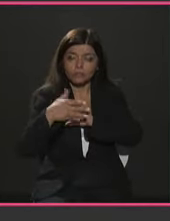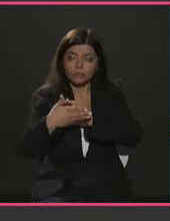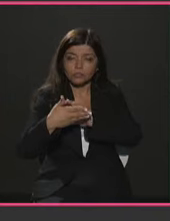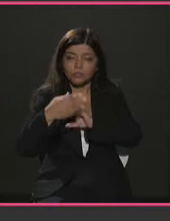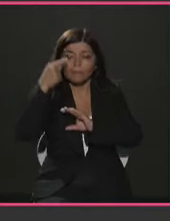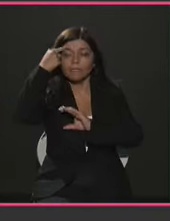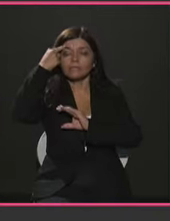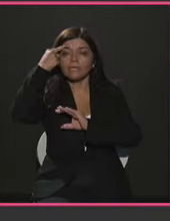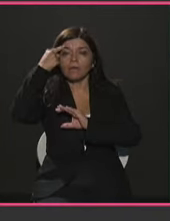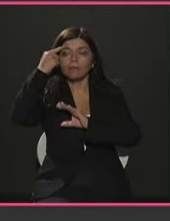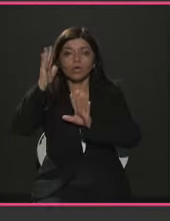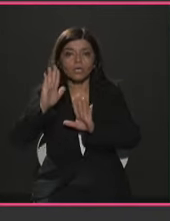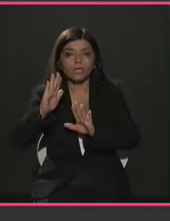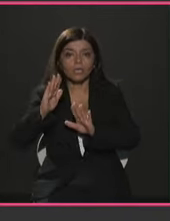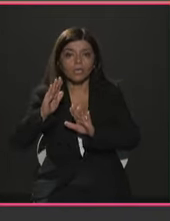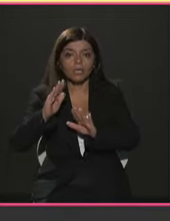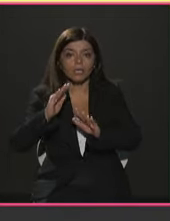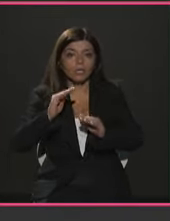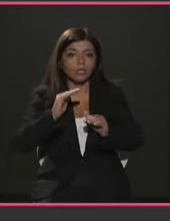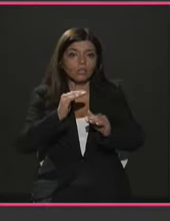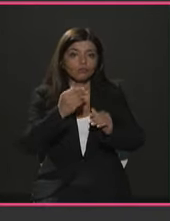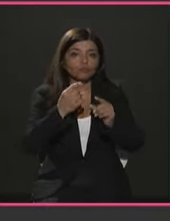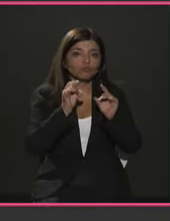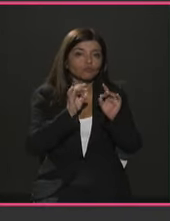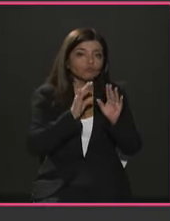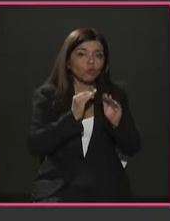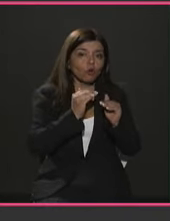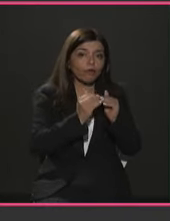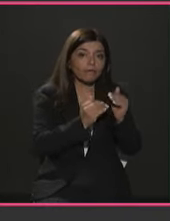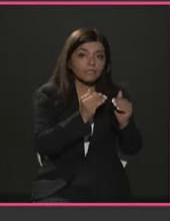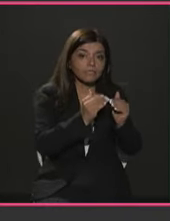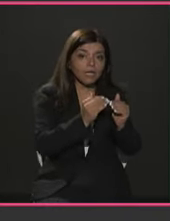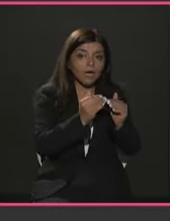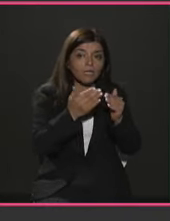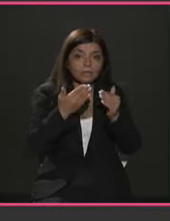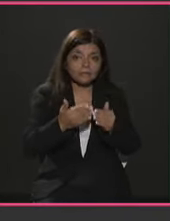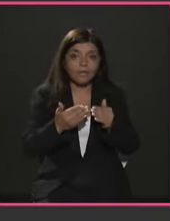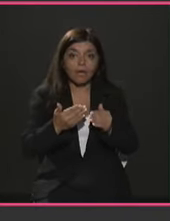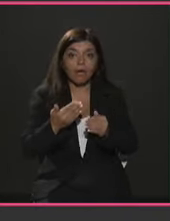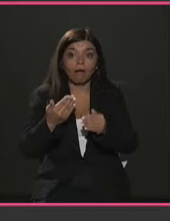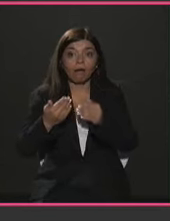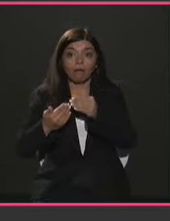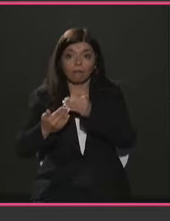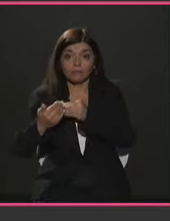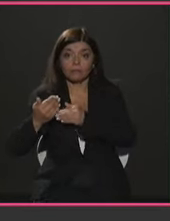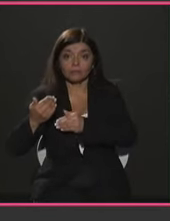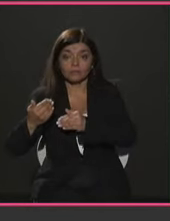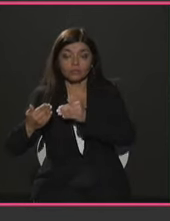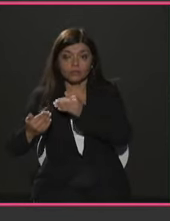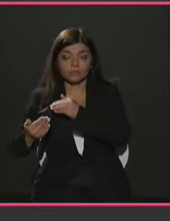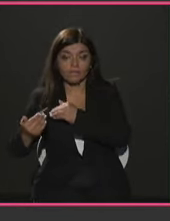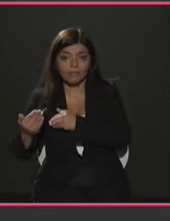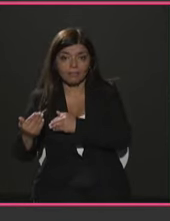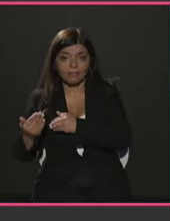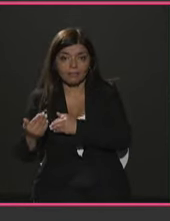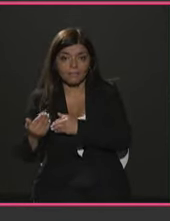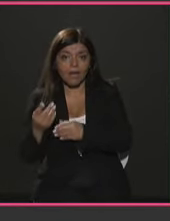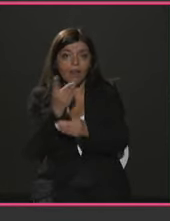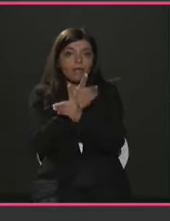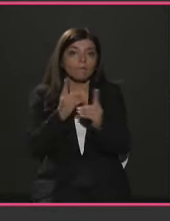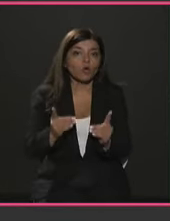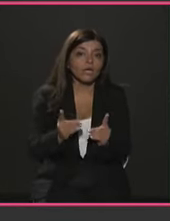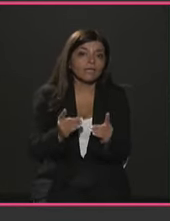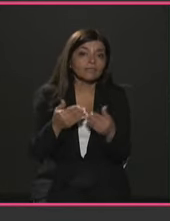pensamos por años que iba a avanzar solamente en una dirección está hace algunos años retrocediendo eh incluso la democracia